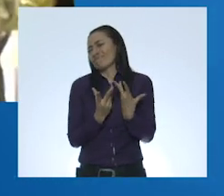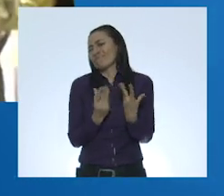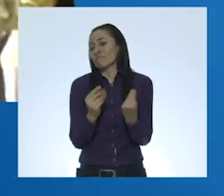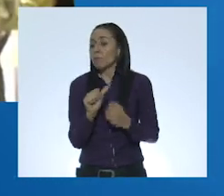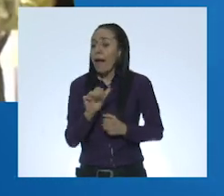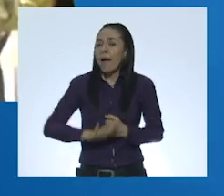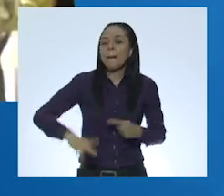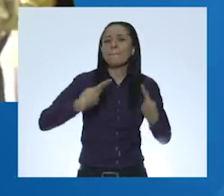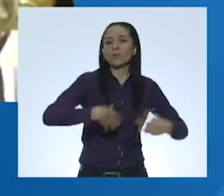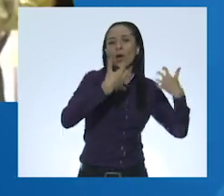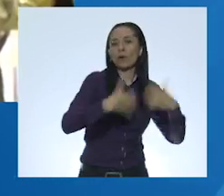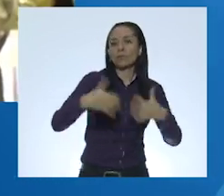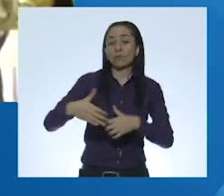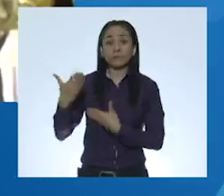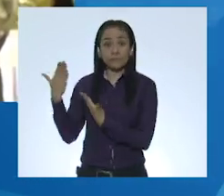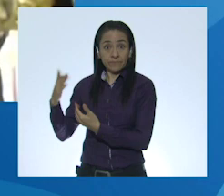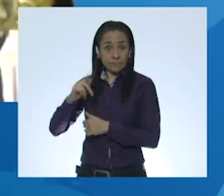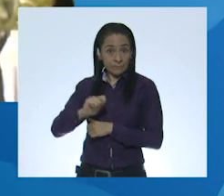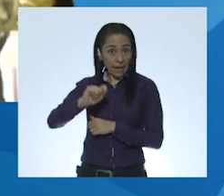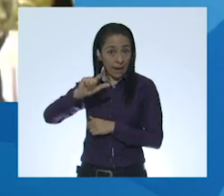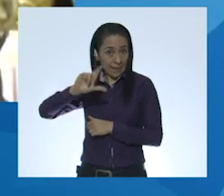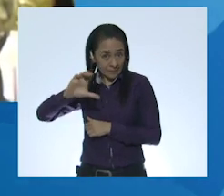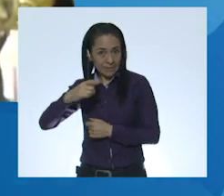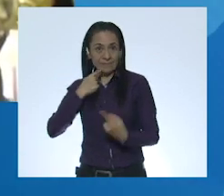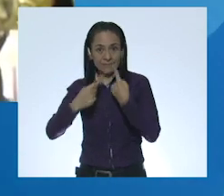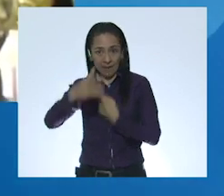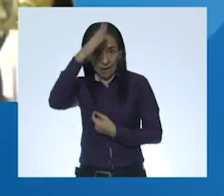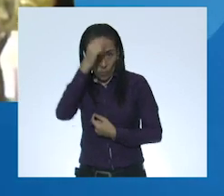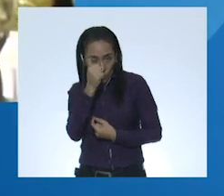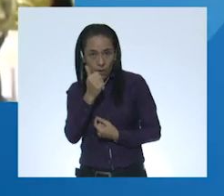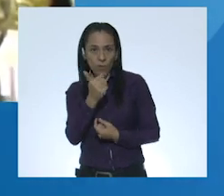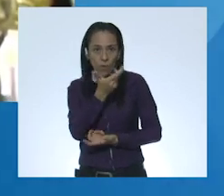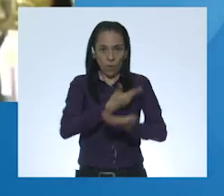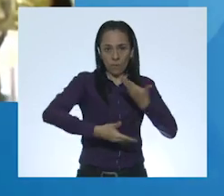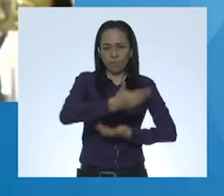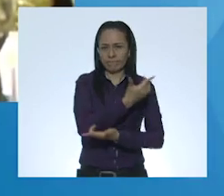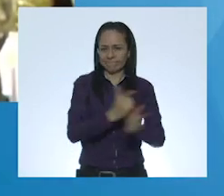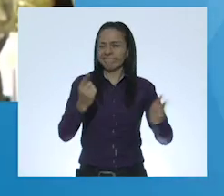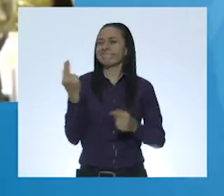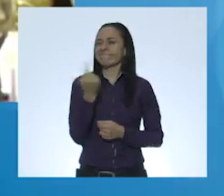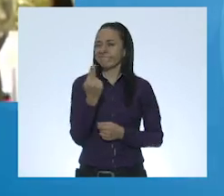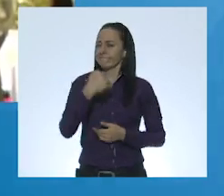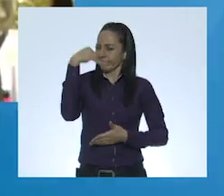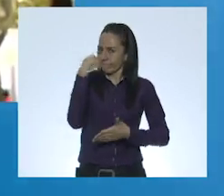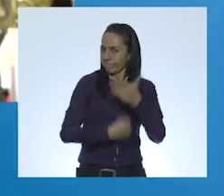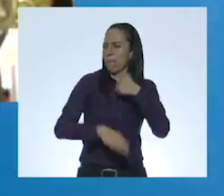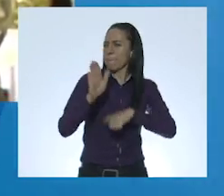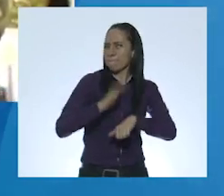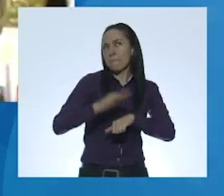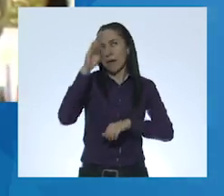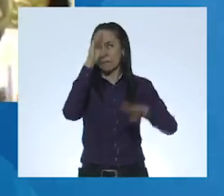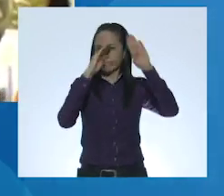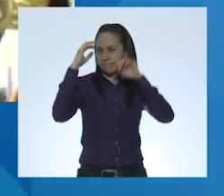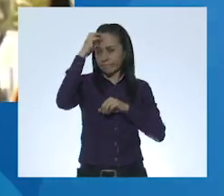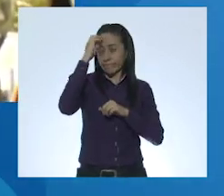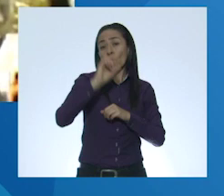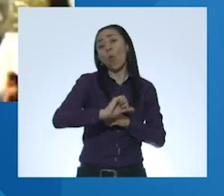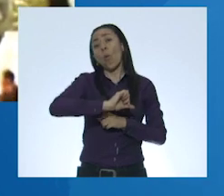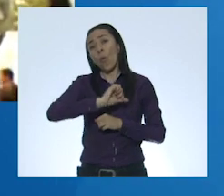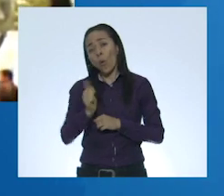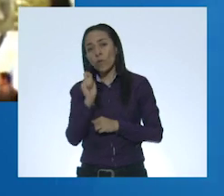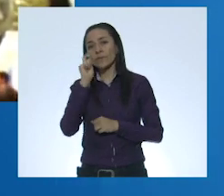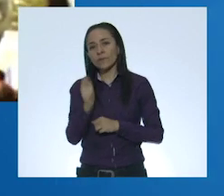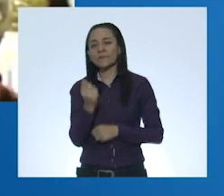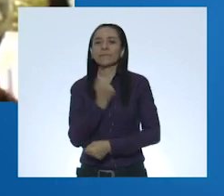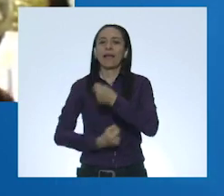el Tratado de Libre Comercio es un tema que demanda un análisis profundo. La siguiente posición es ocupada por un suceso del año 2000,